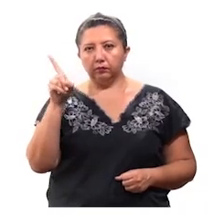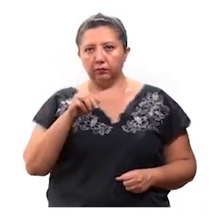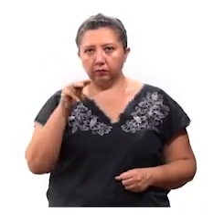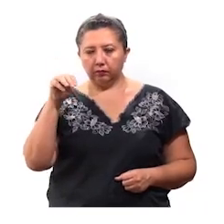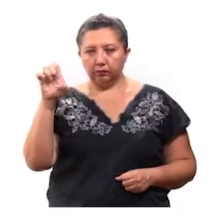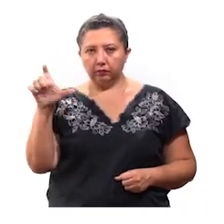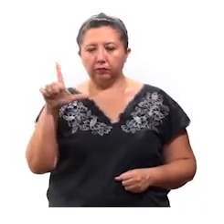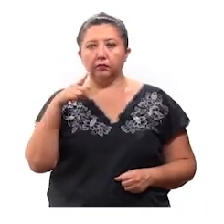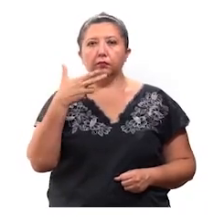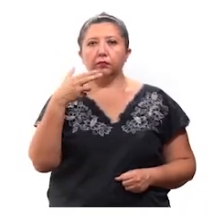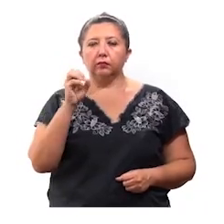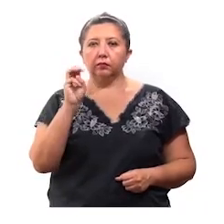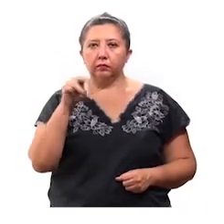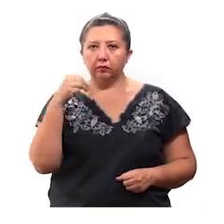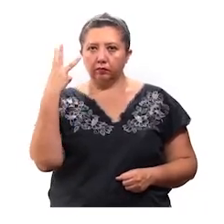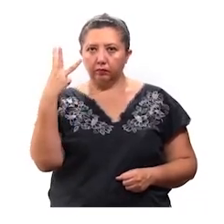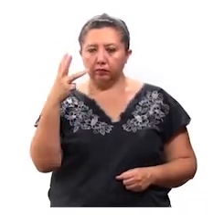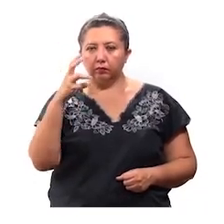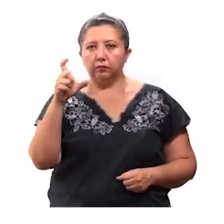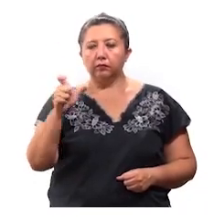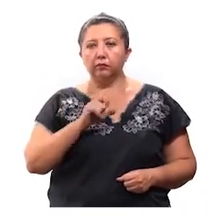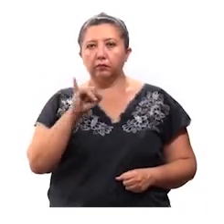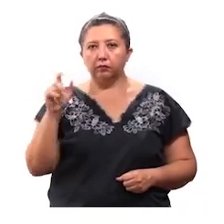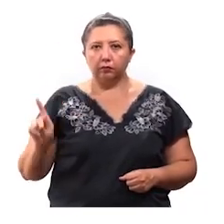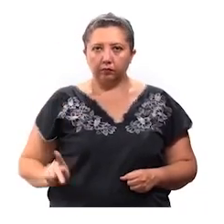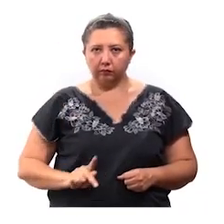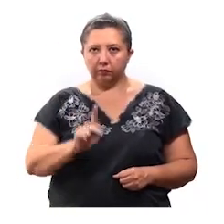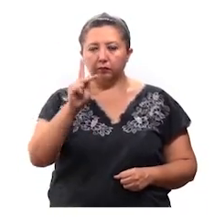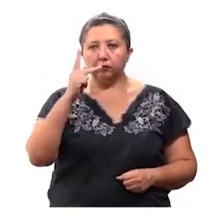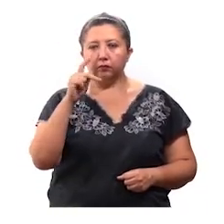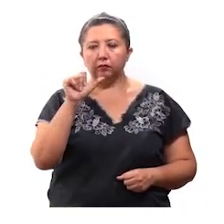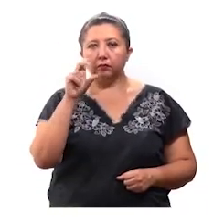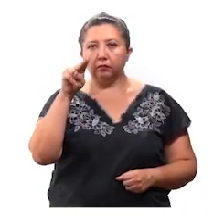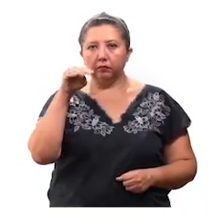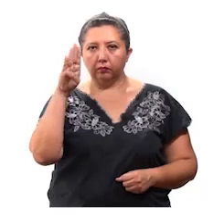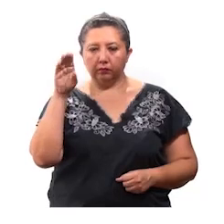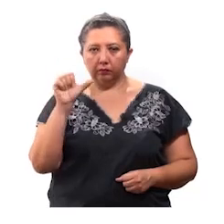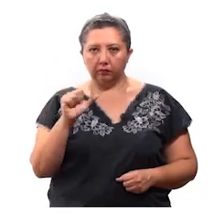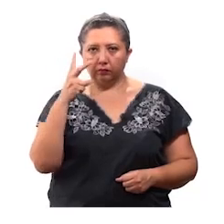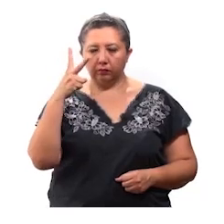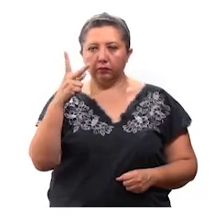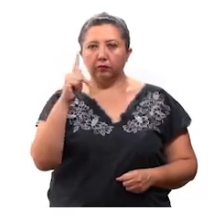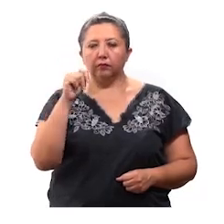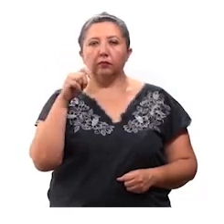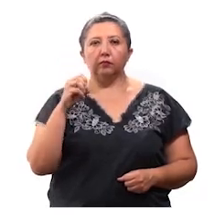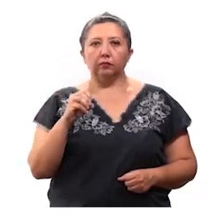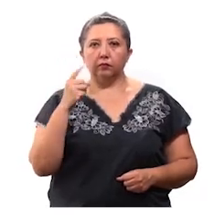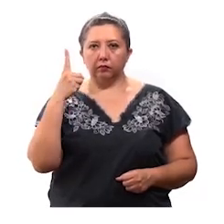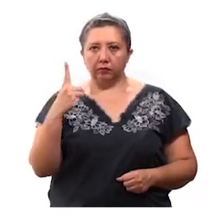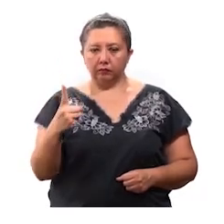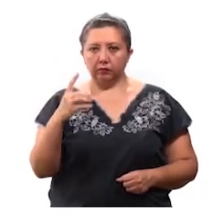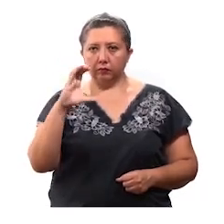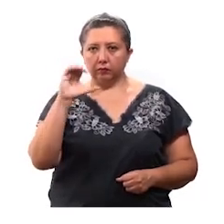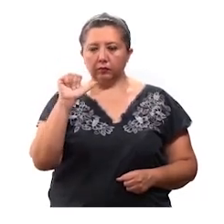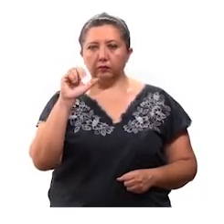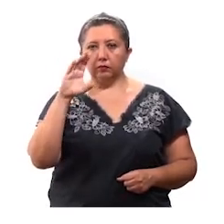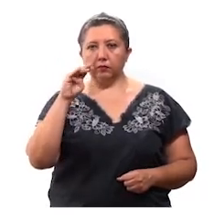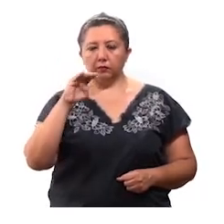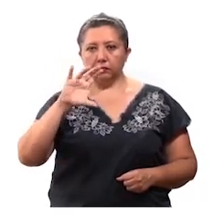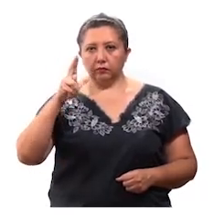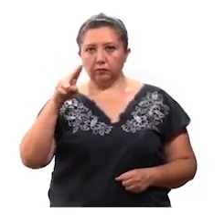Semul y Jomú, 3 en Xixuluc, Pueblo y Panabá, 2 en Peto, 1